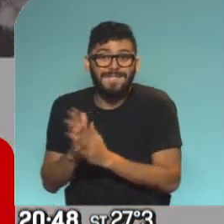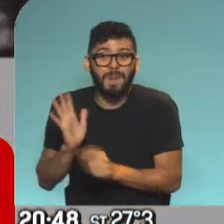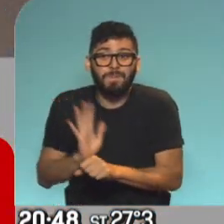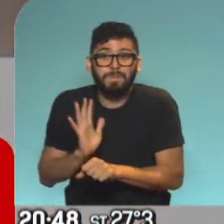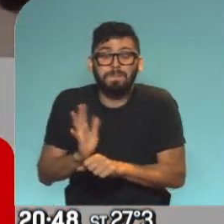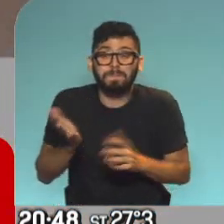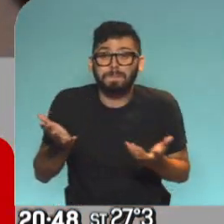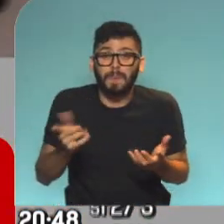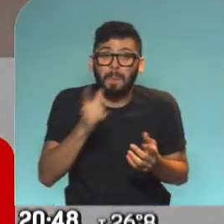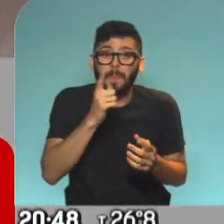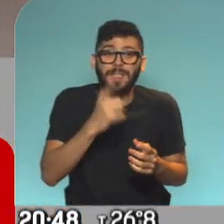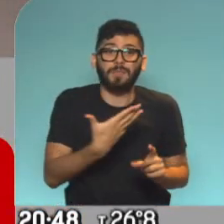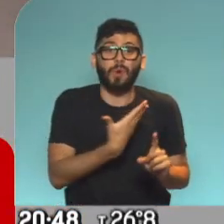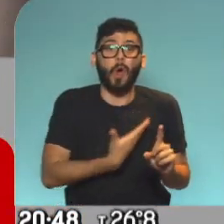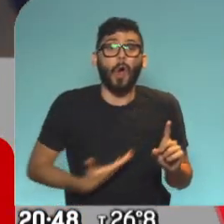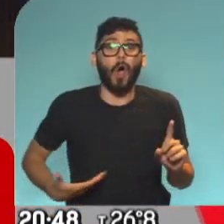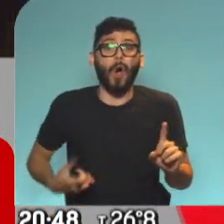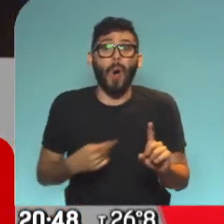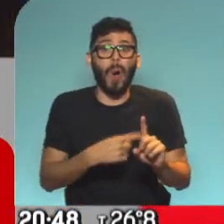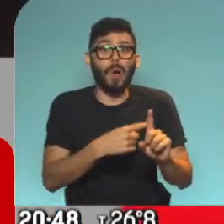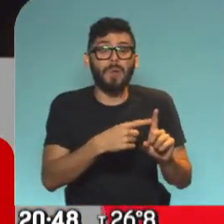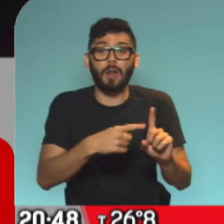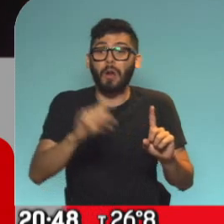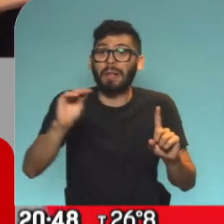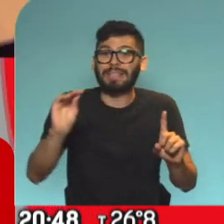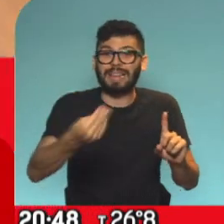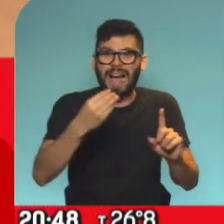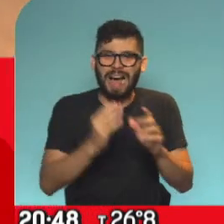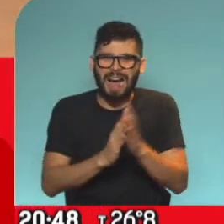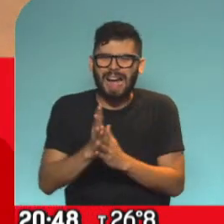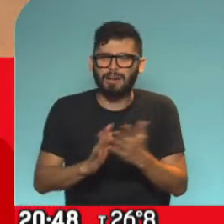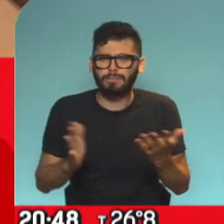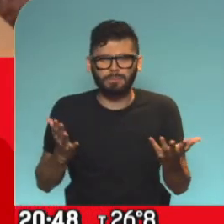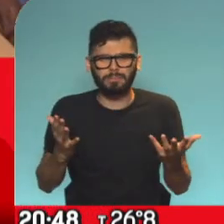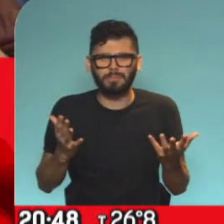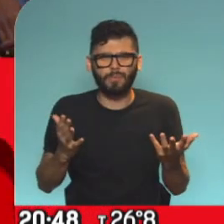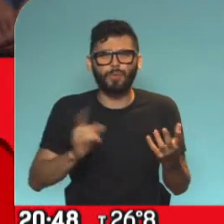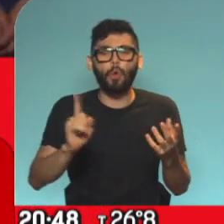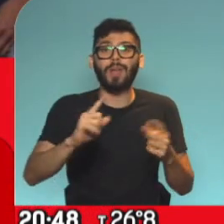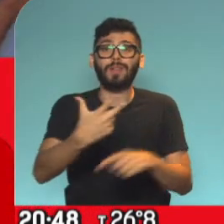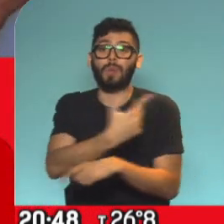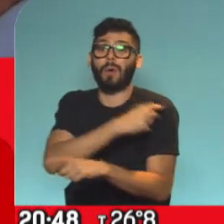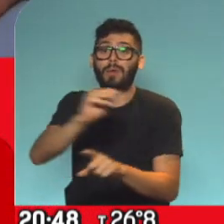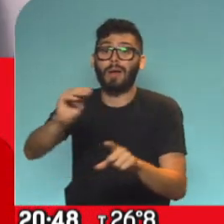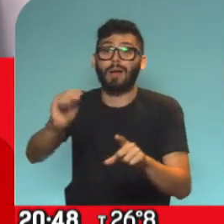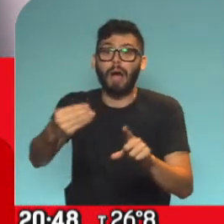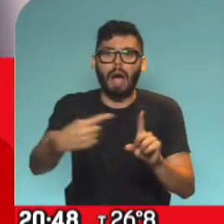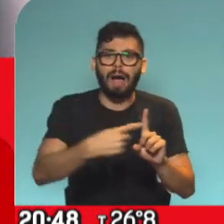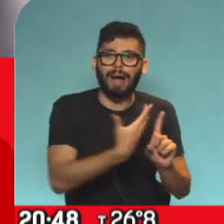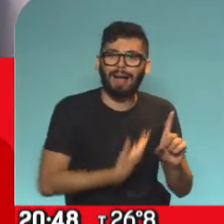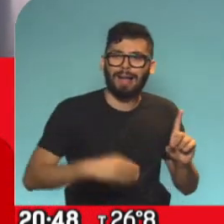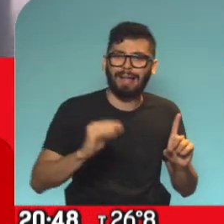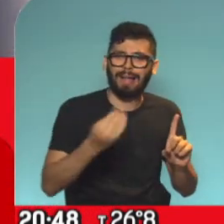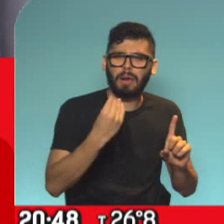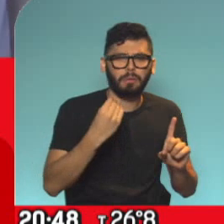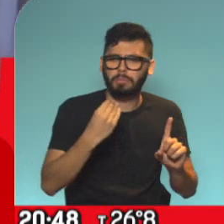daño al prestigio del gobierno o a la palabra del presidente. No solo no era un daño al presidente ni al gobierno, sino que en definitiva hubiera sido